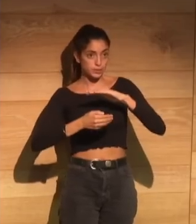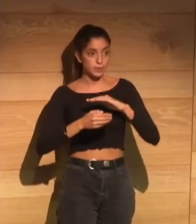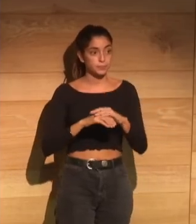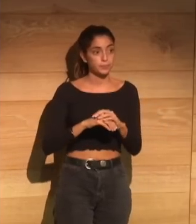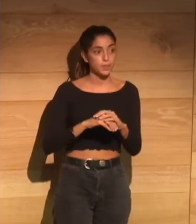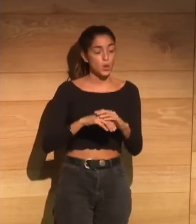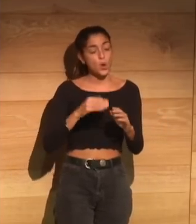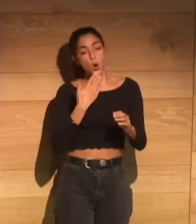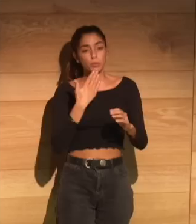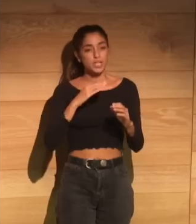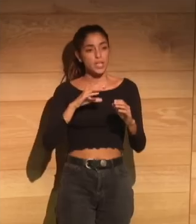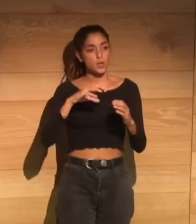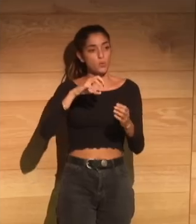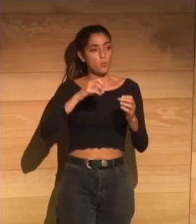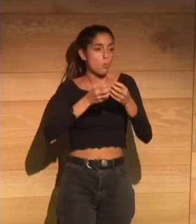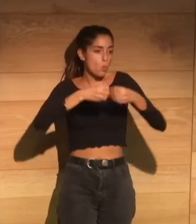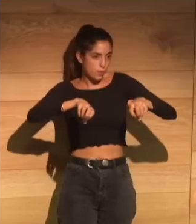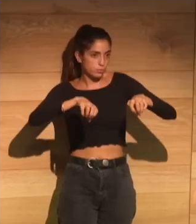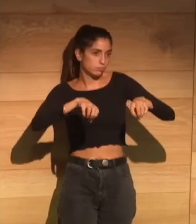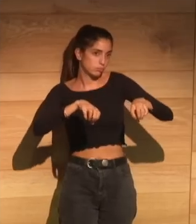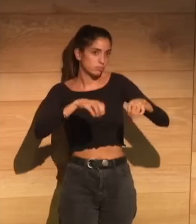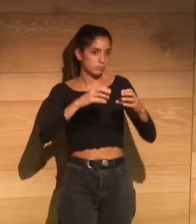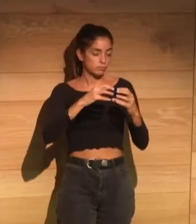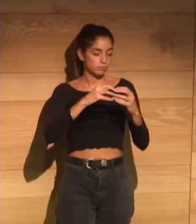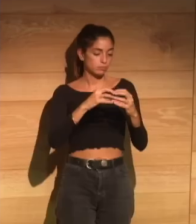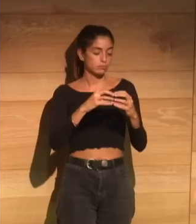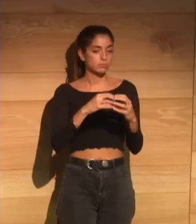Ahuevada. Sí, o sea, sería cóncava. Es... cóncava si